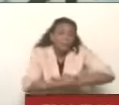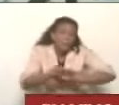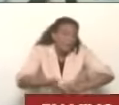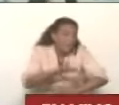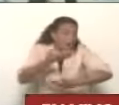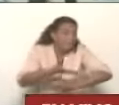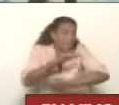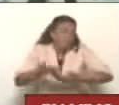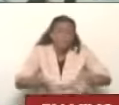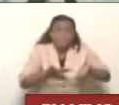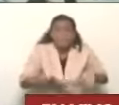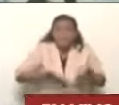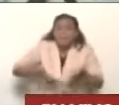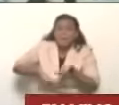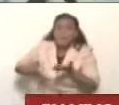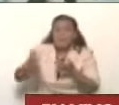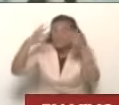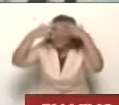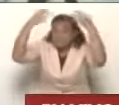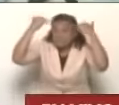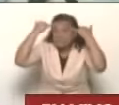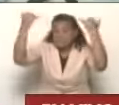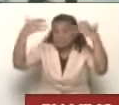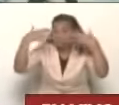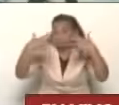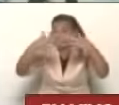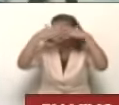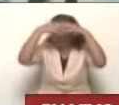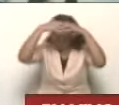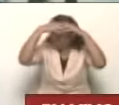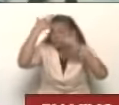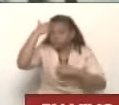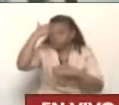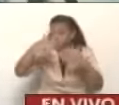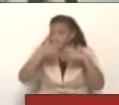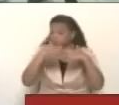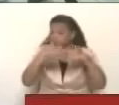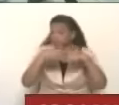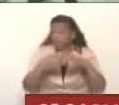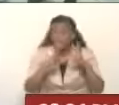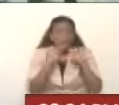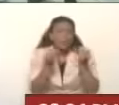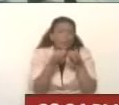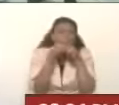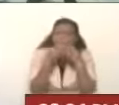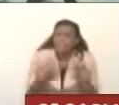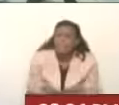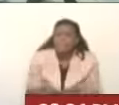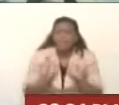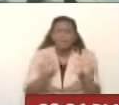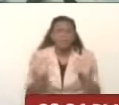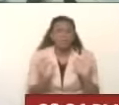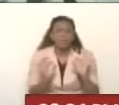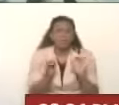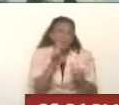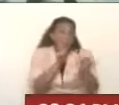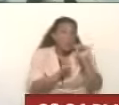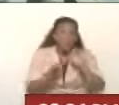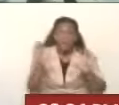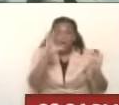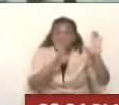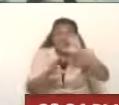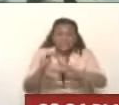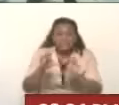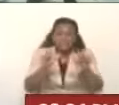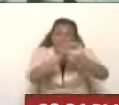estímulos para su inteligencia, todo. Todo es una belleza. Ya todo es una ciencia, pero también es